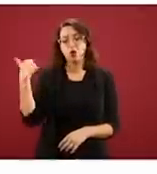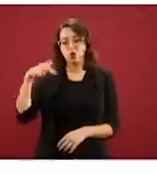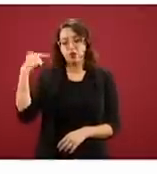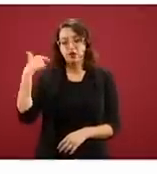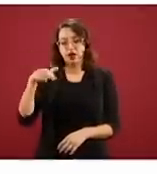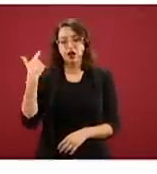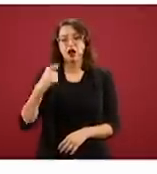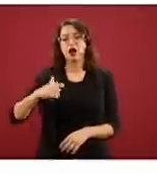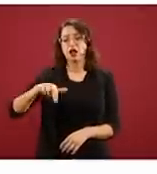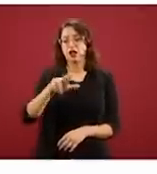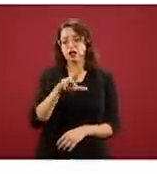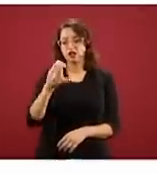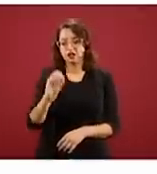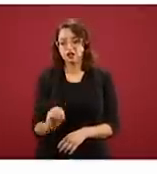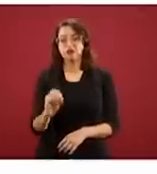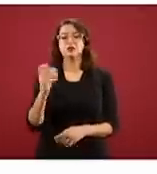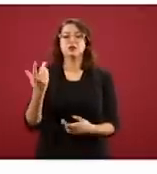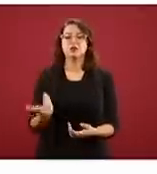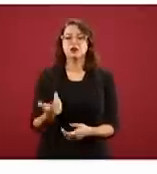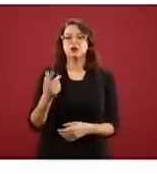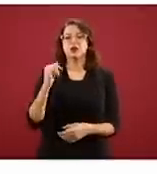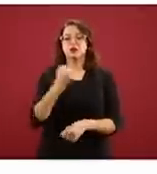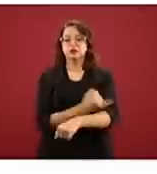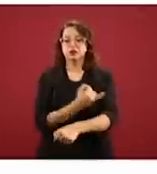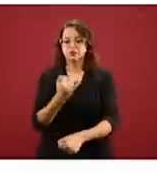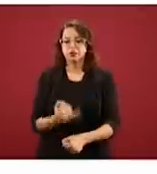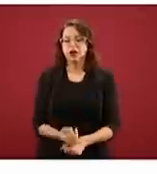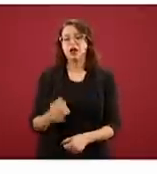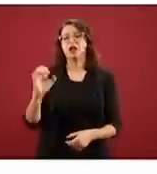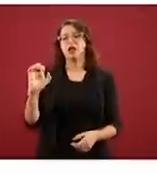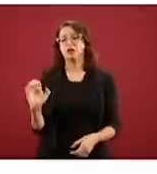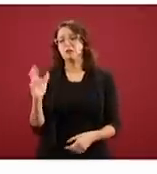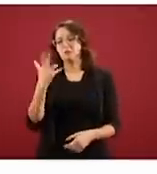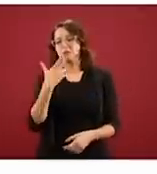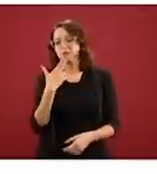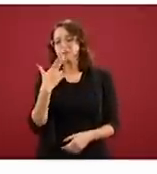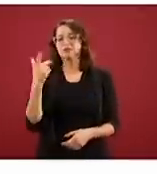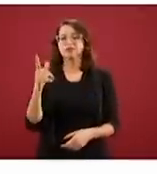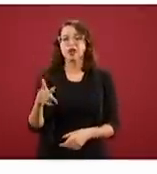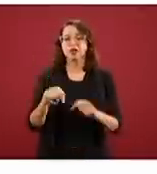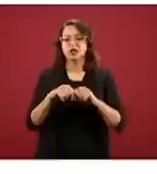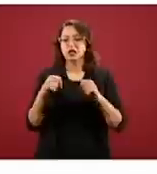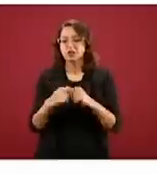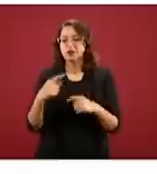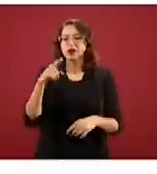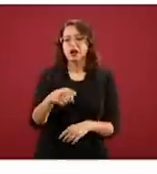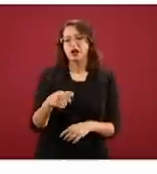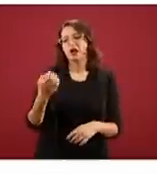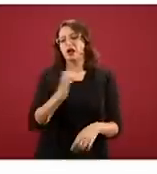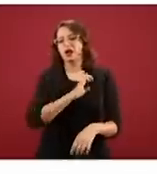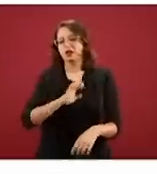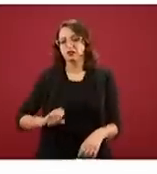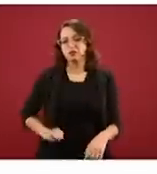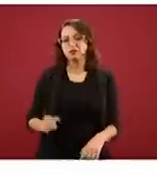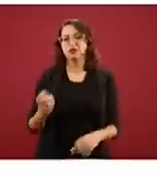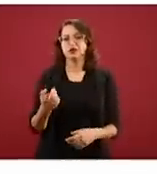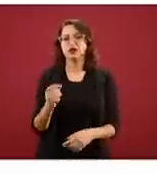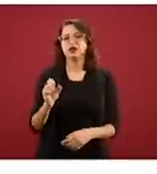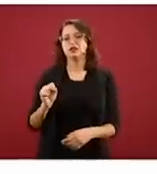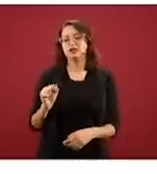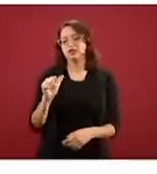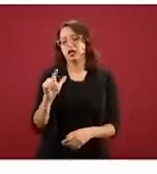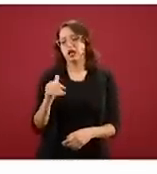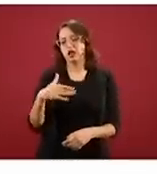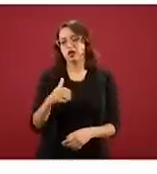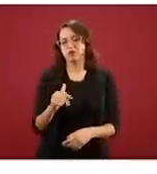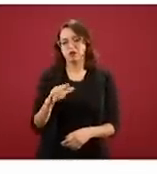Quintana Roo, Irapuato, Iztapalapa, Chihuahua, Cajeme, Tlaquepaque, Ecatepec, Salamanca. Bueno,